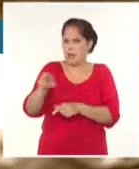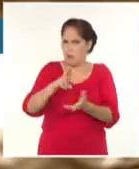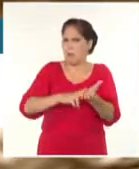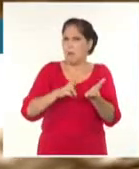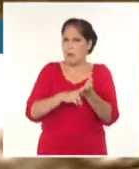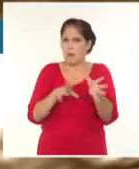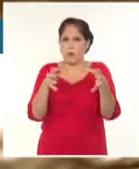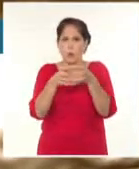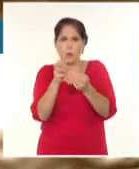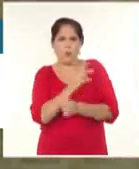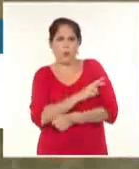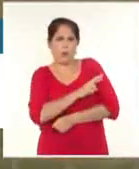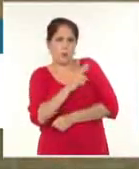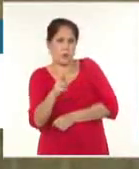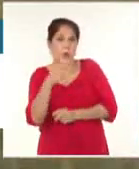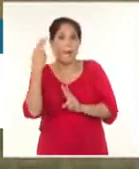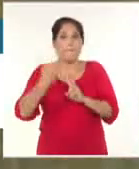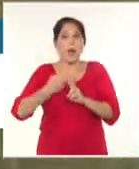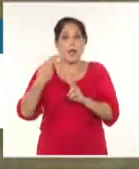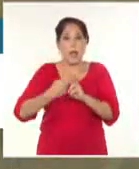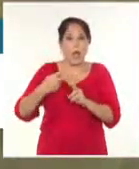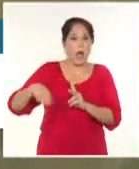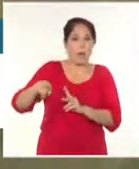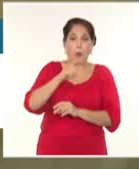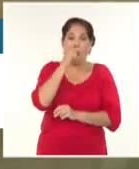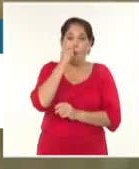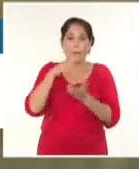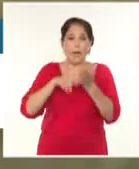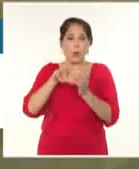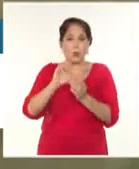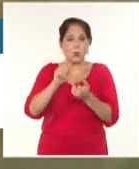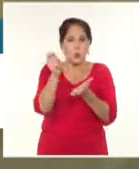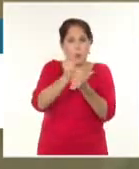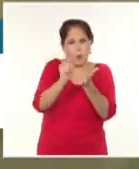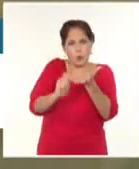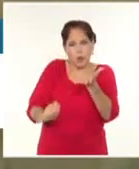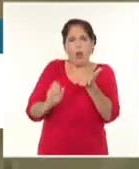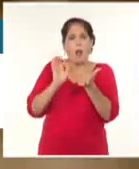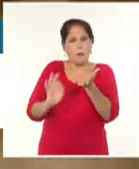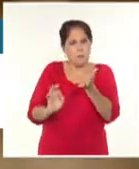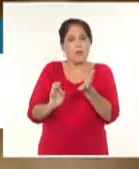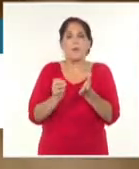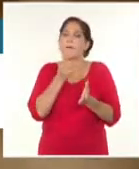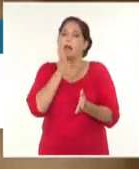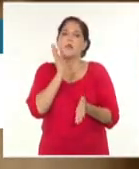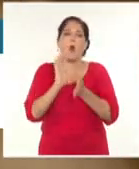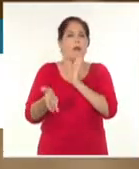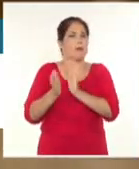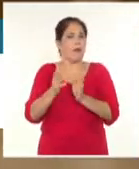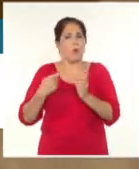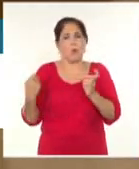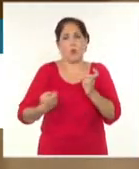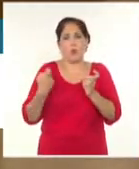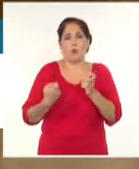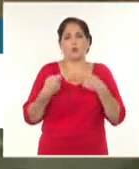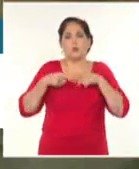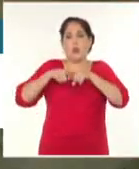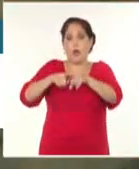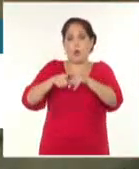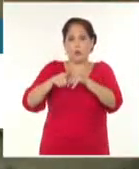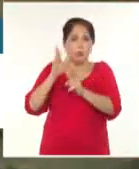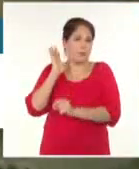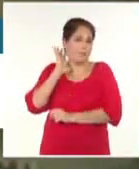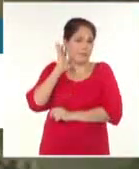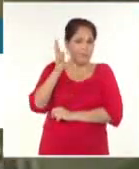Comité Revolucionario de Bayamo, Perucho Figueredo escribió música y letra de una marcha guerrera que acompañaría a los cubanos en su